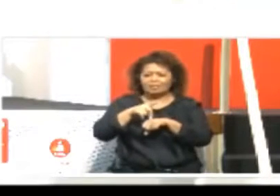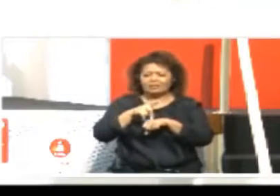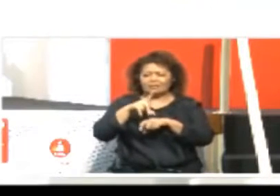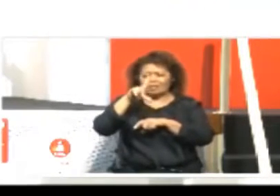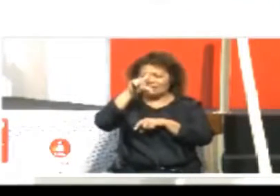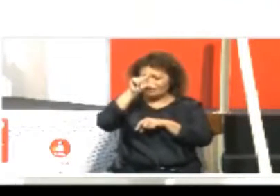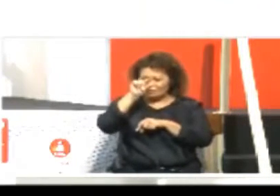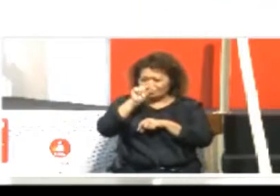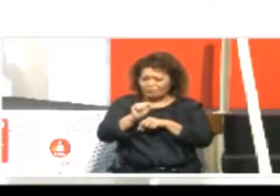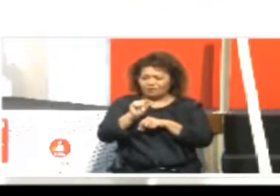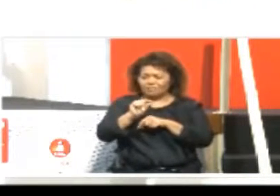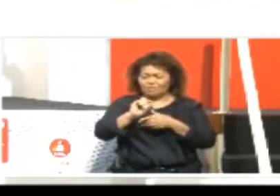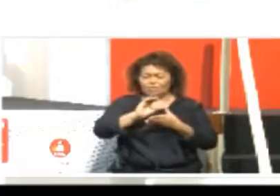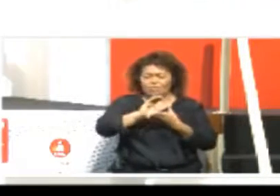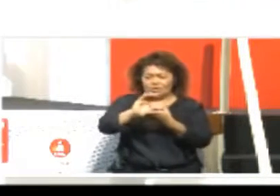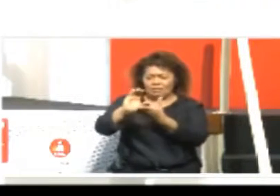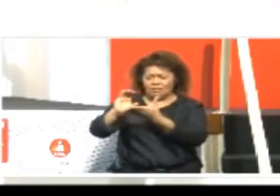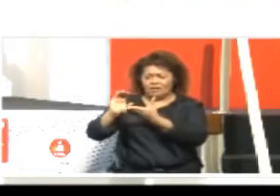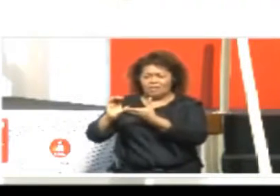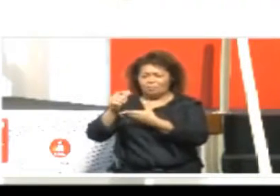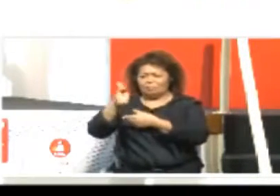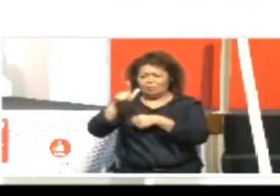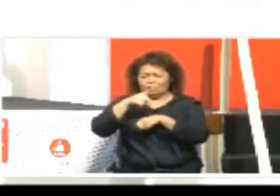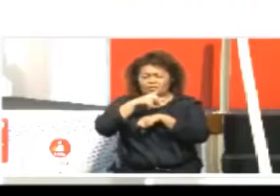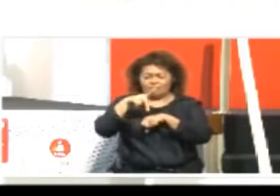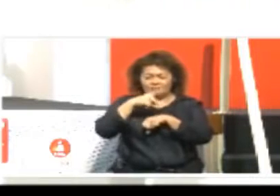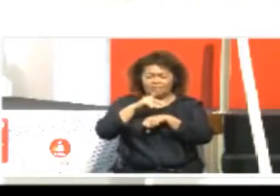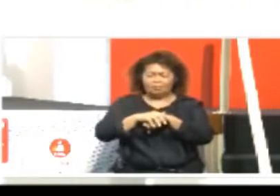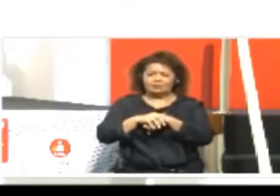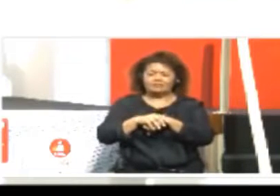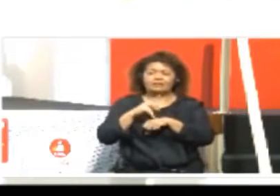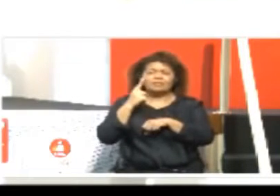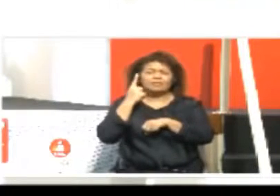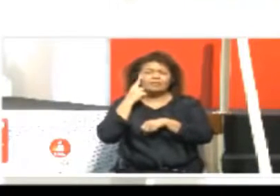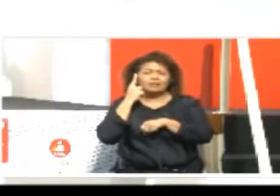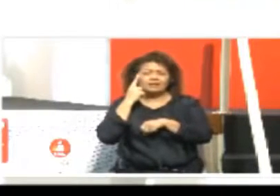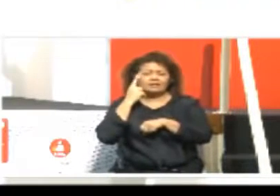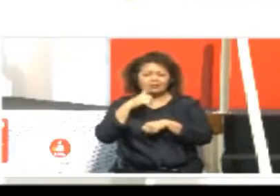internacional. Entonces, ¿cuál es la conclusión que se obtiene en el caso de Ecuador?